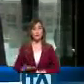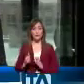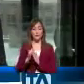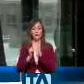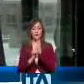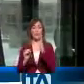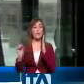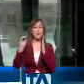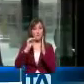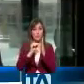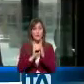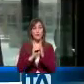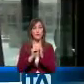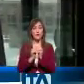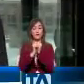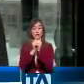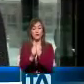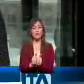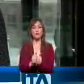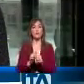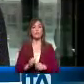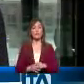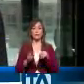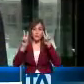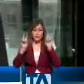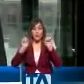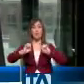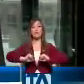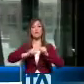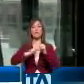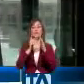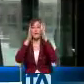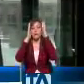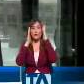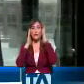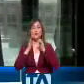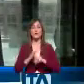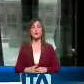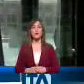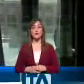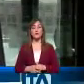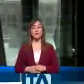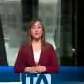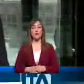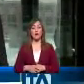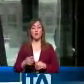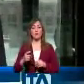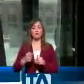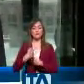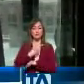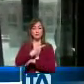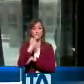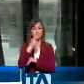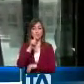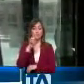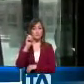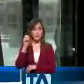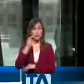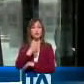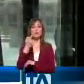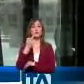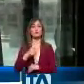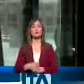agenda legislativa en conjunto. Aquí se hablaron de los temas que podrían ser prioridad para al menos los 100 primeros días de esta Asamblea Nacional, pero